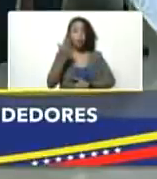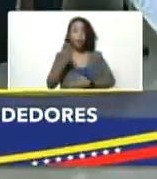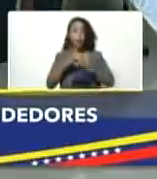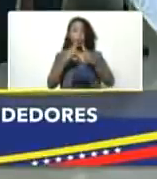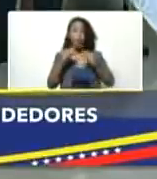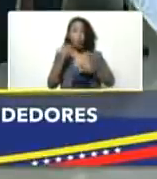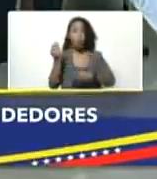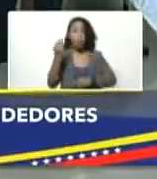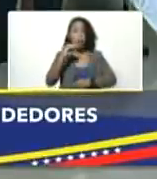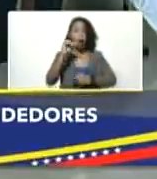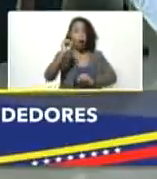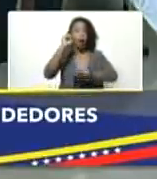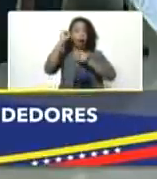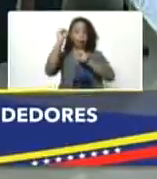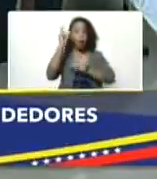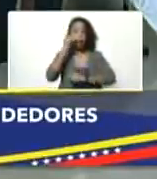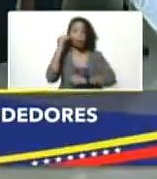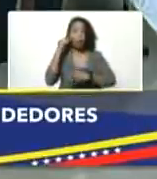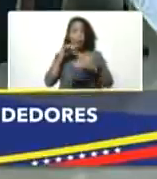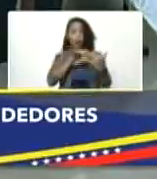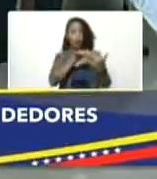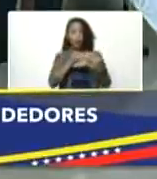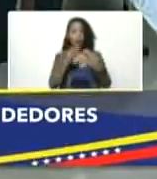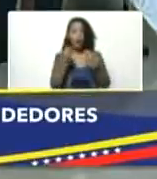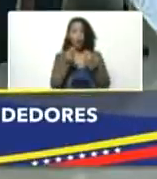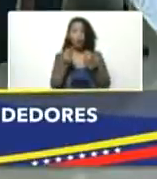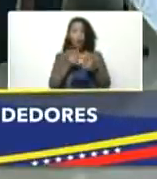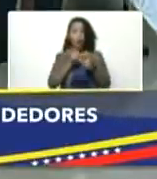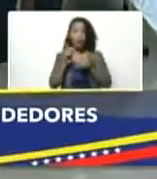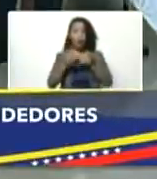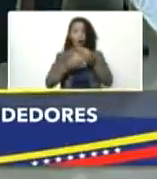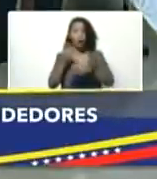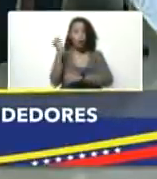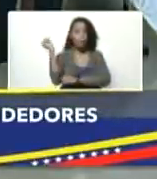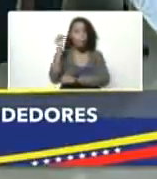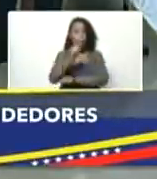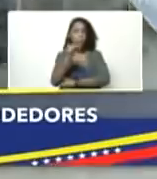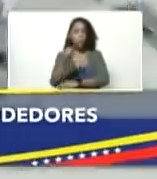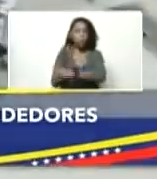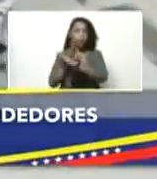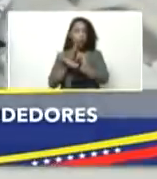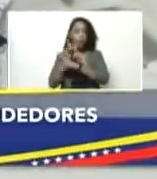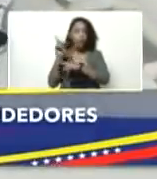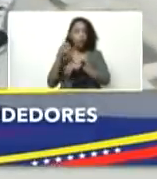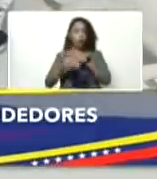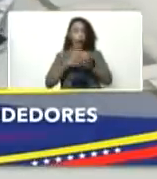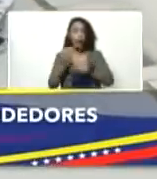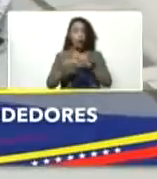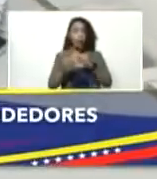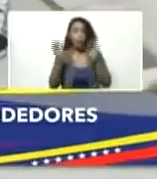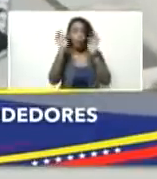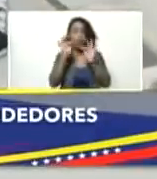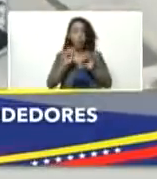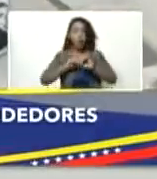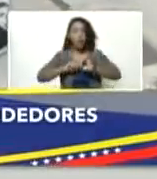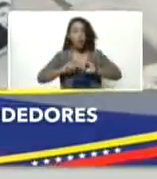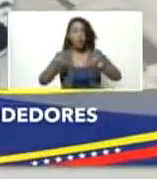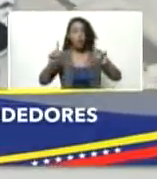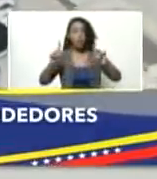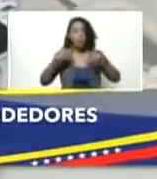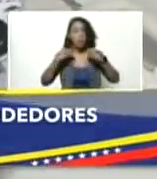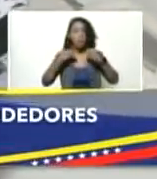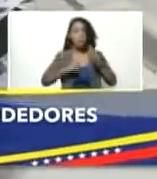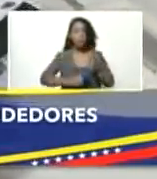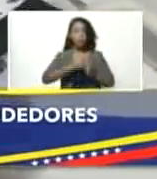además héroes y heroínas de la guerra económica. Ellos han derrotado el bloqueo. Ellos han creado unas condiciones distintas para